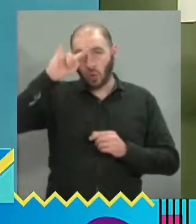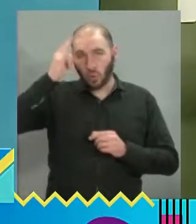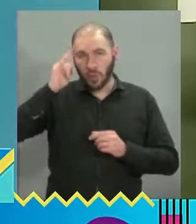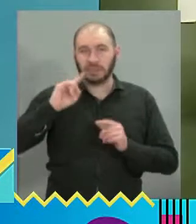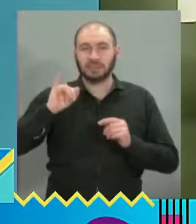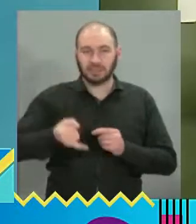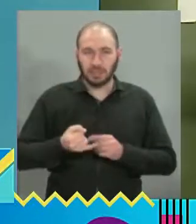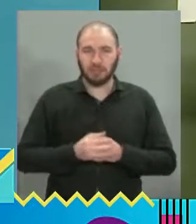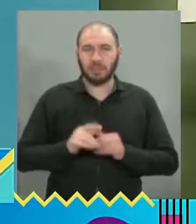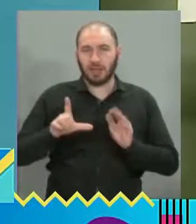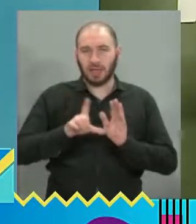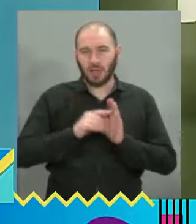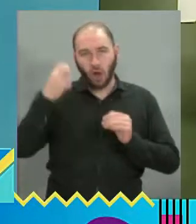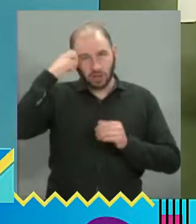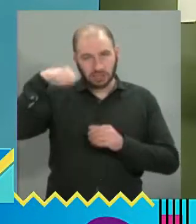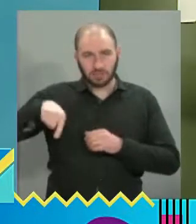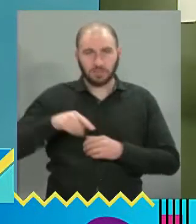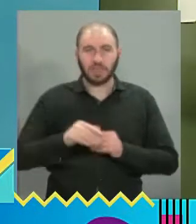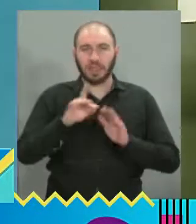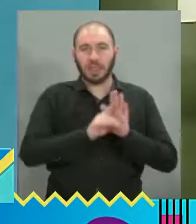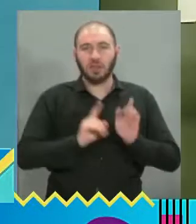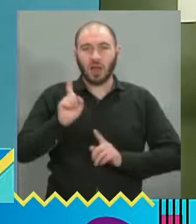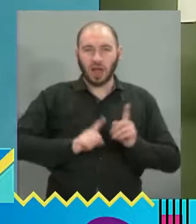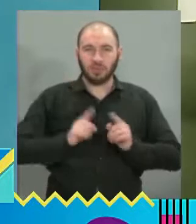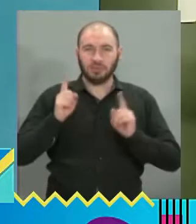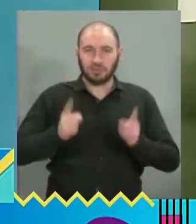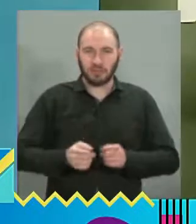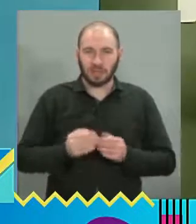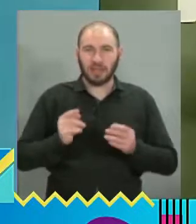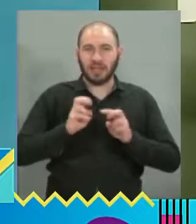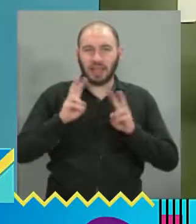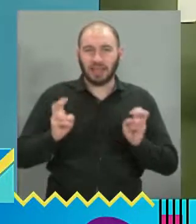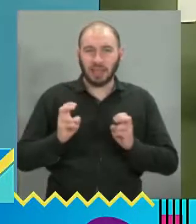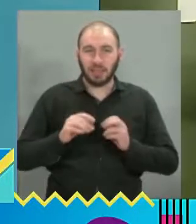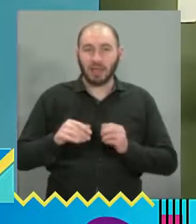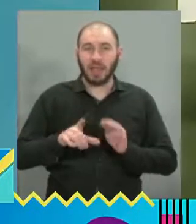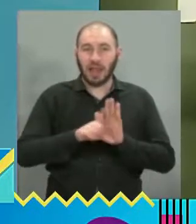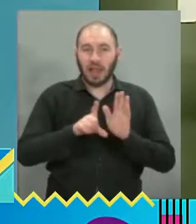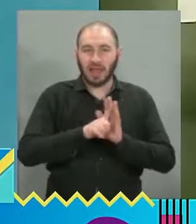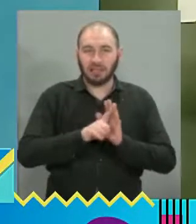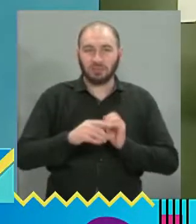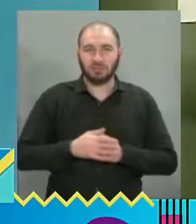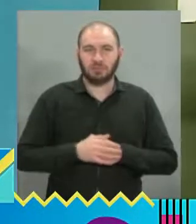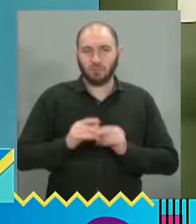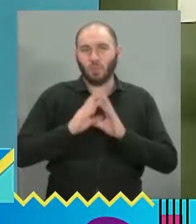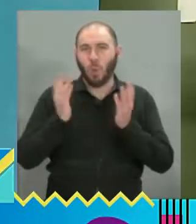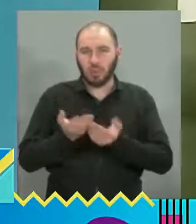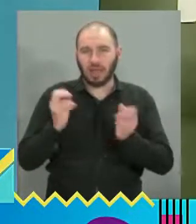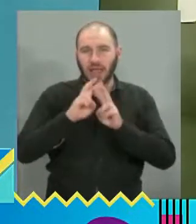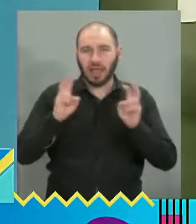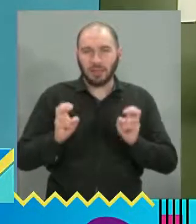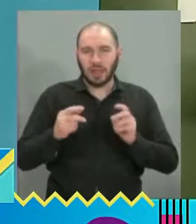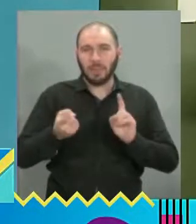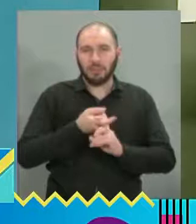lo hizo a través de su Congreso. Sí, algunos datos como para tener también en relación a la legislación en el mundo con respecto